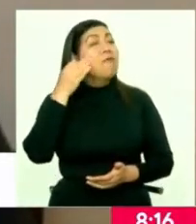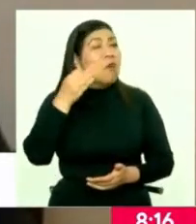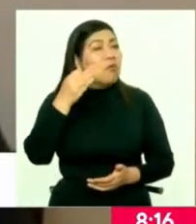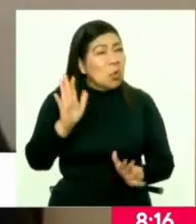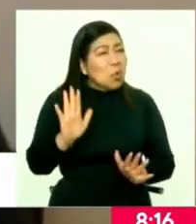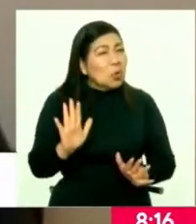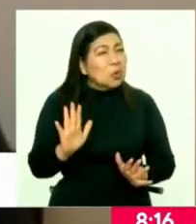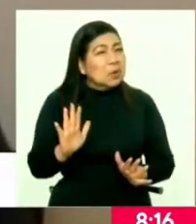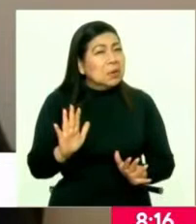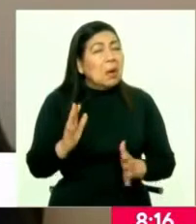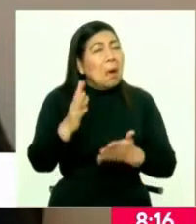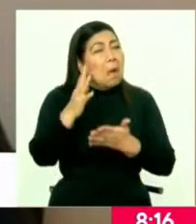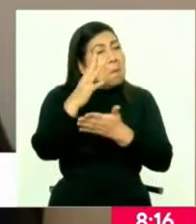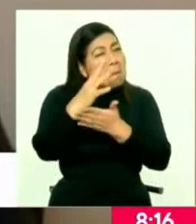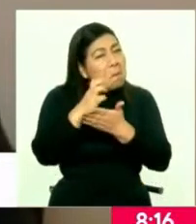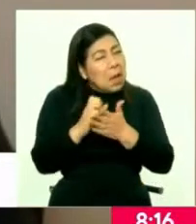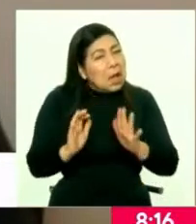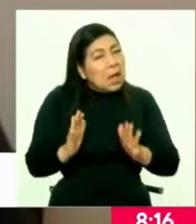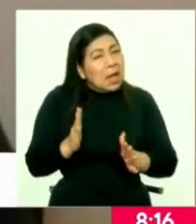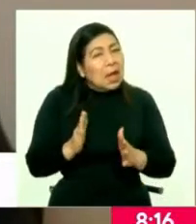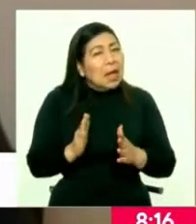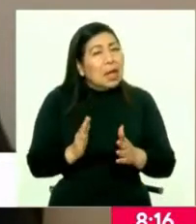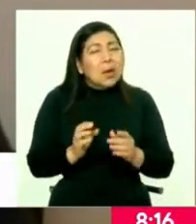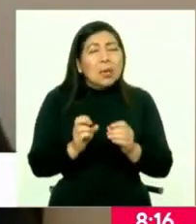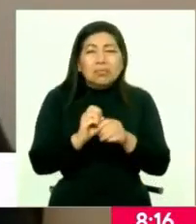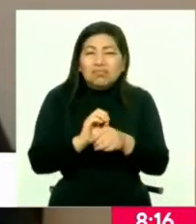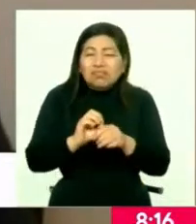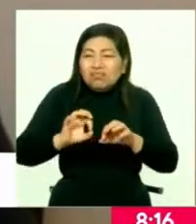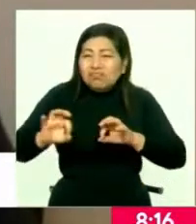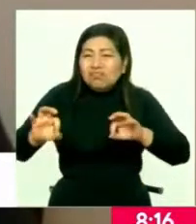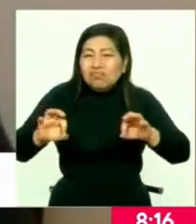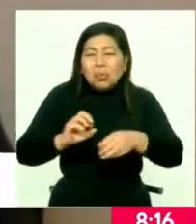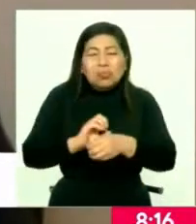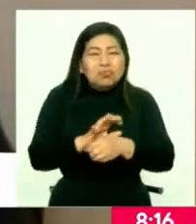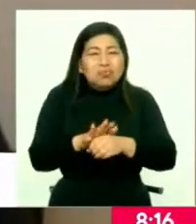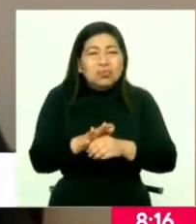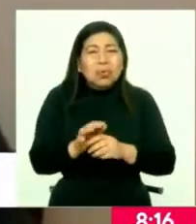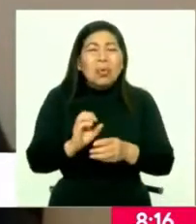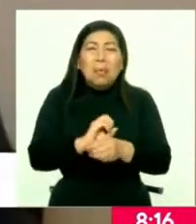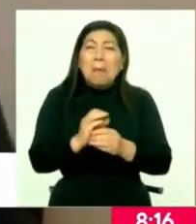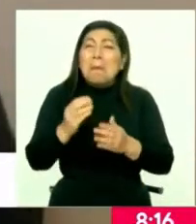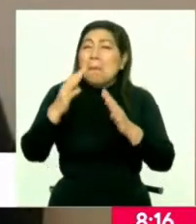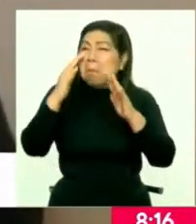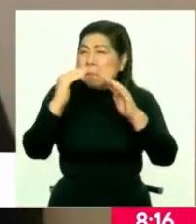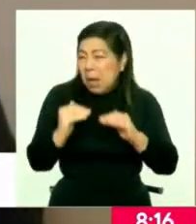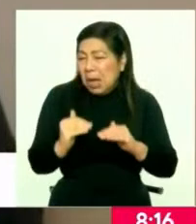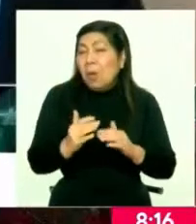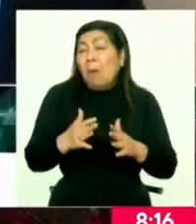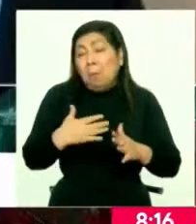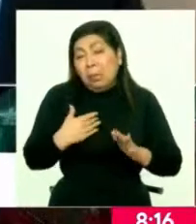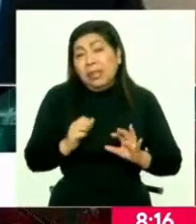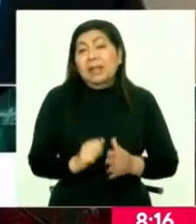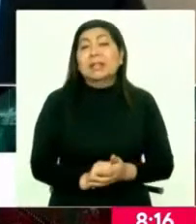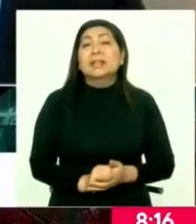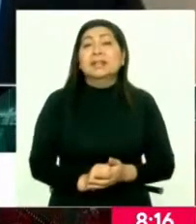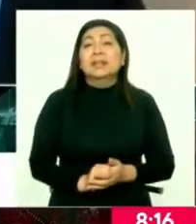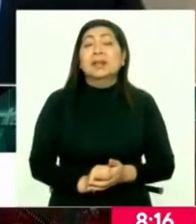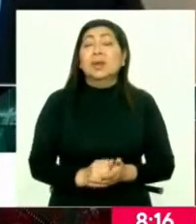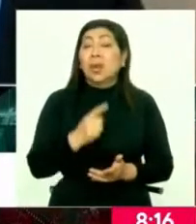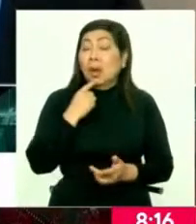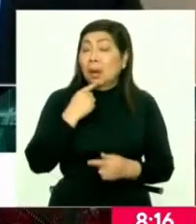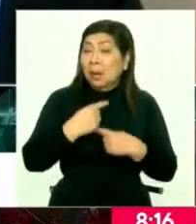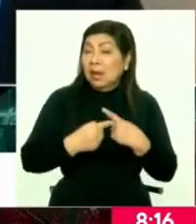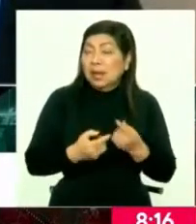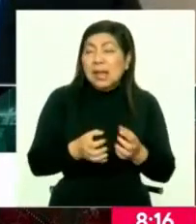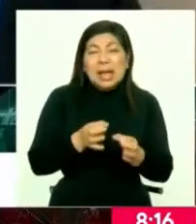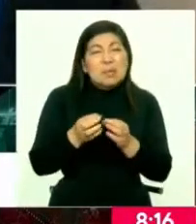cercano, que se disminuya también la circulación o la propagación comunitaria del coronavirus. De acuerdo, doctor, ¿y nos puede dar un